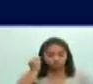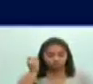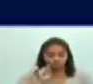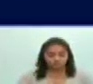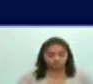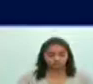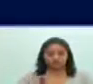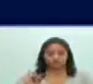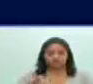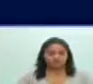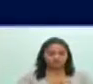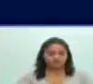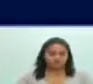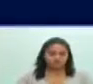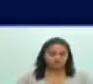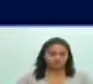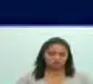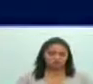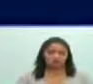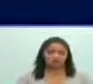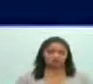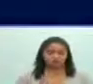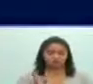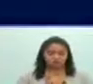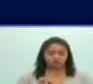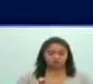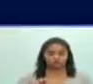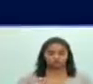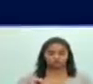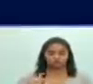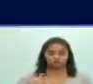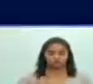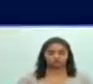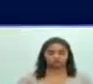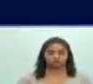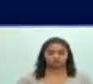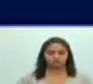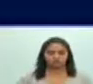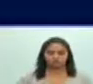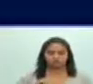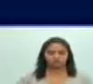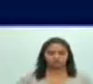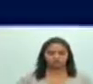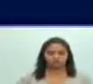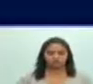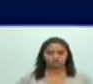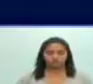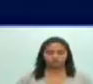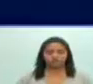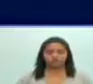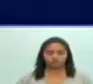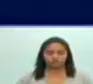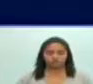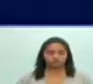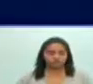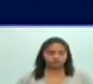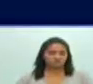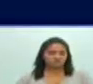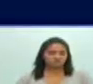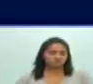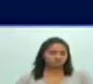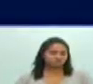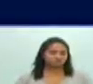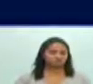grado, las funciones del sustantivo dentro de la oración, sujeto, complemento directo, indirecto, en fin. Y